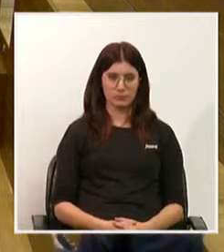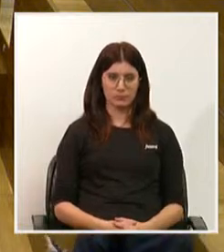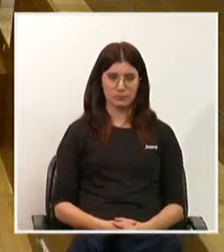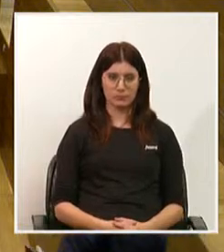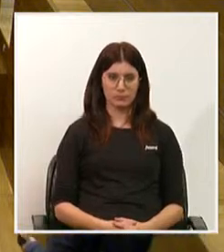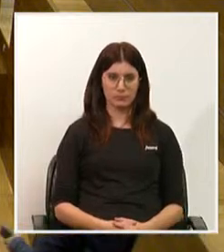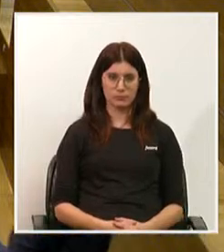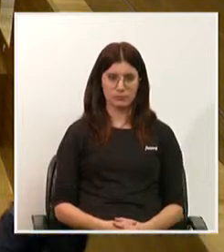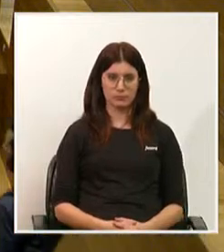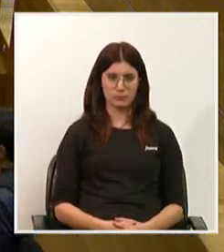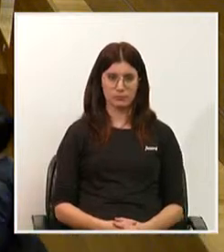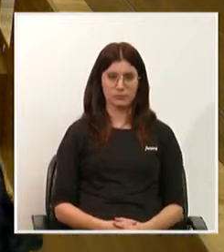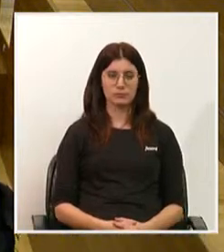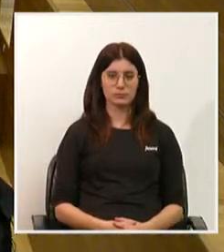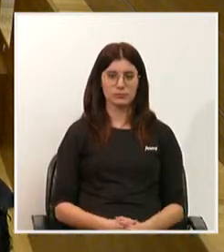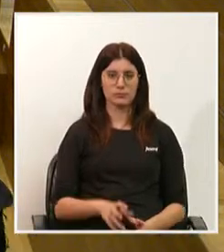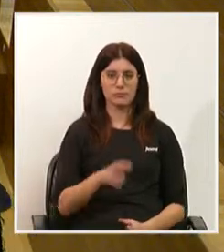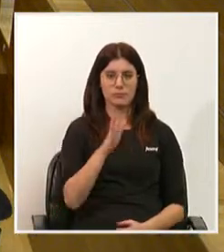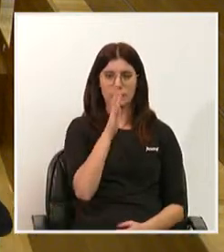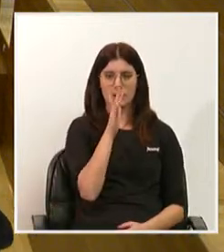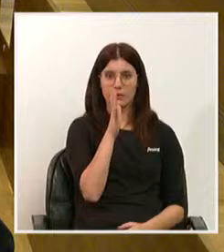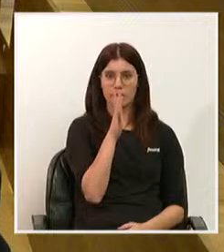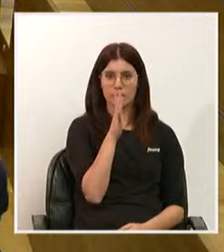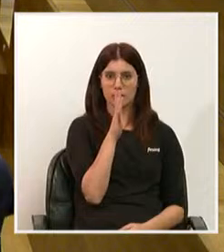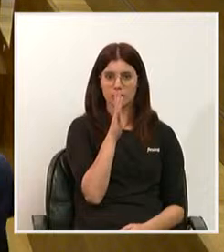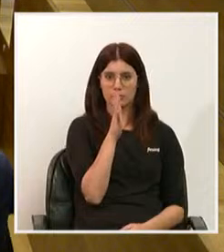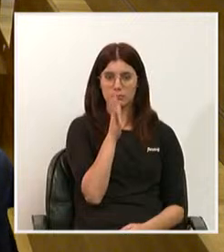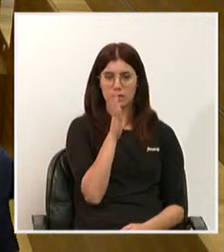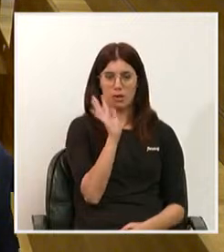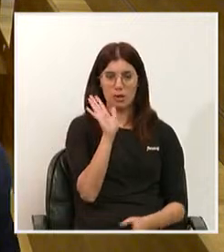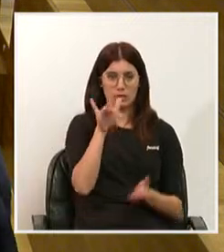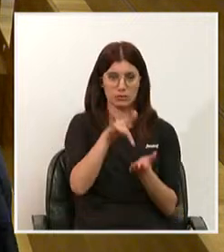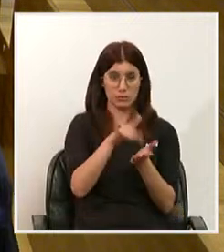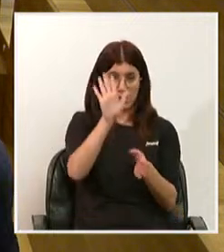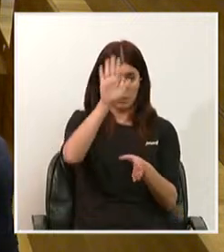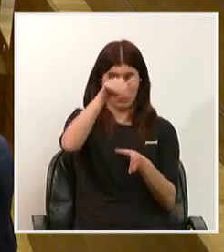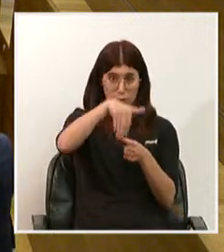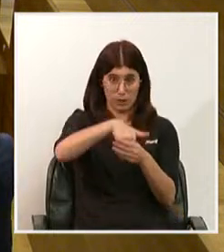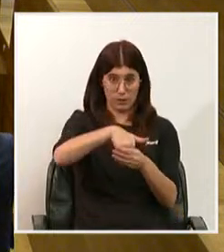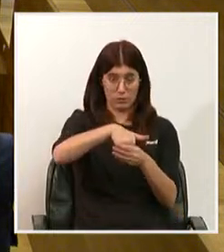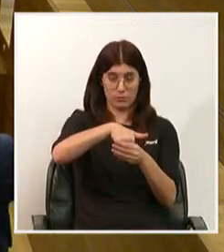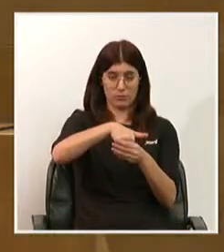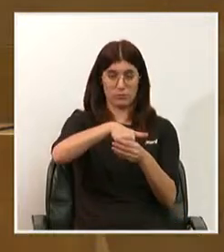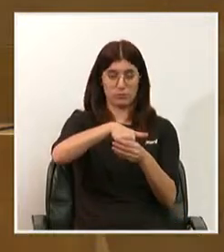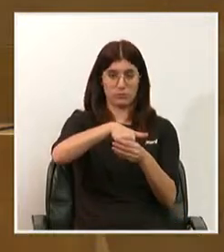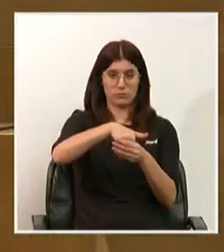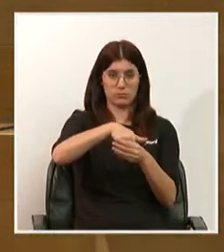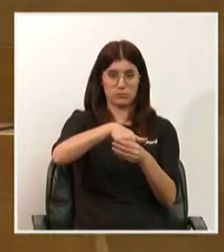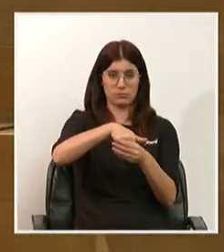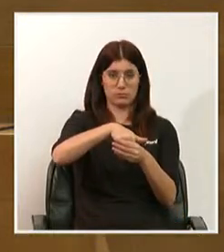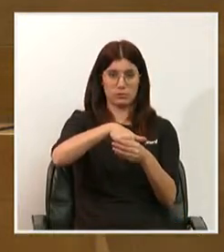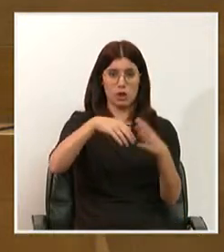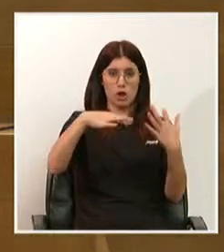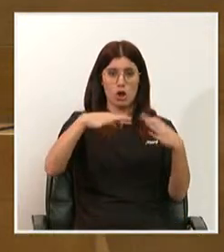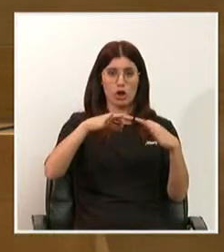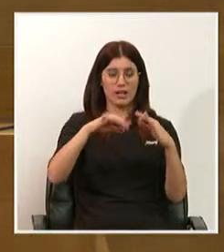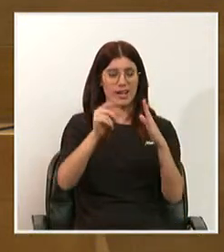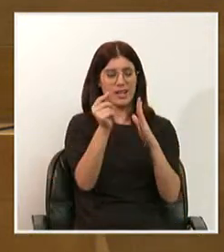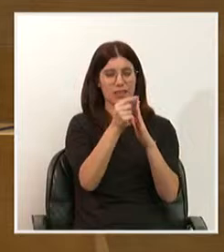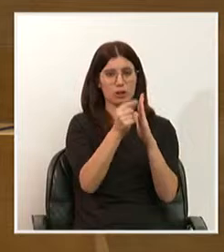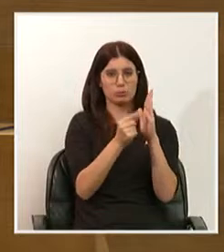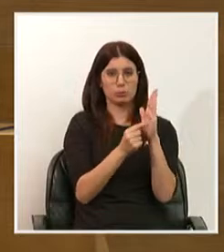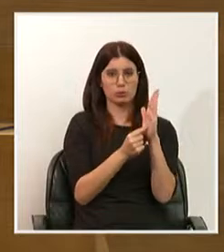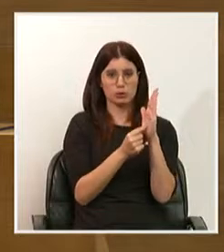gracias Pues pasamos a la votación ordinaria de los